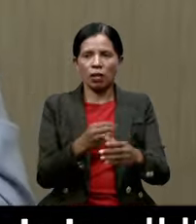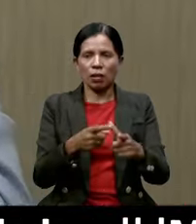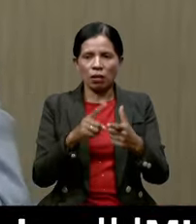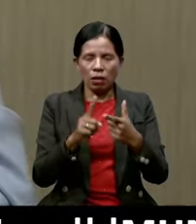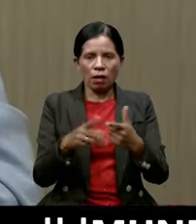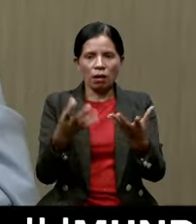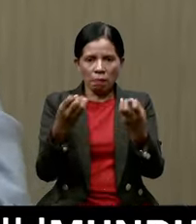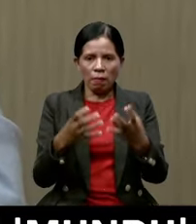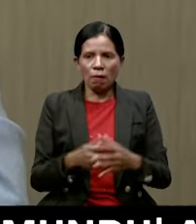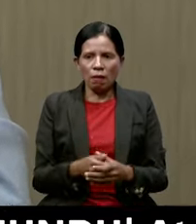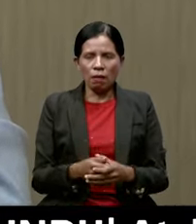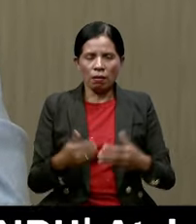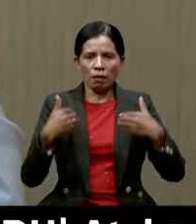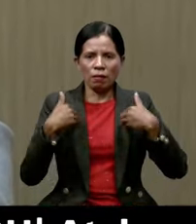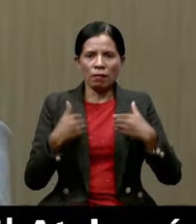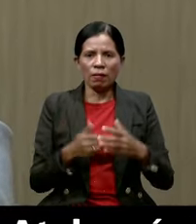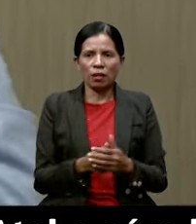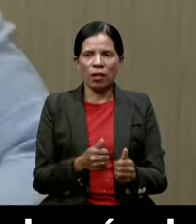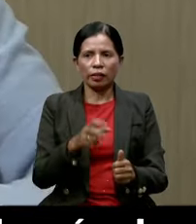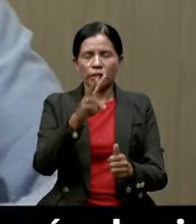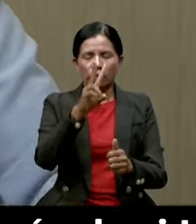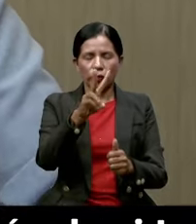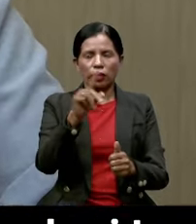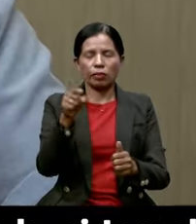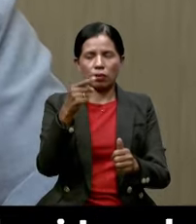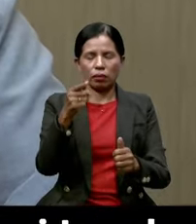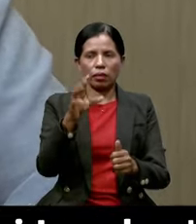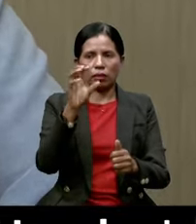para kliu maka iha be 2,0 to mai